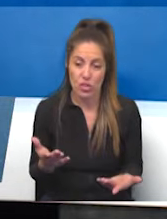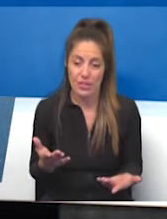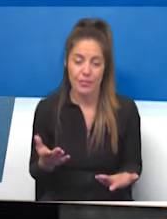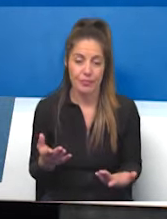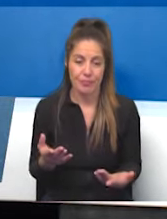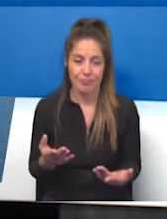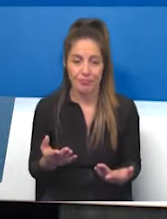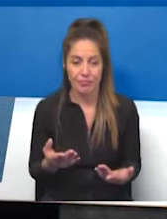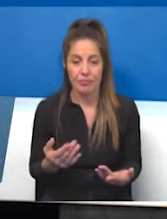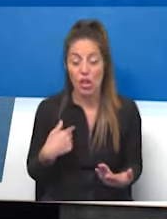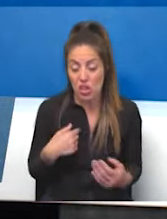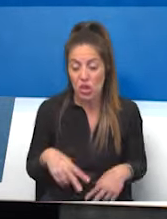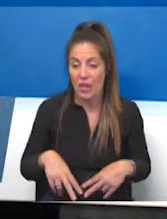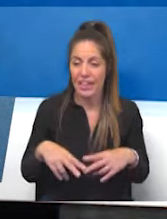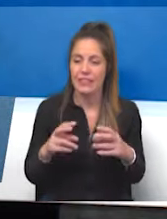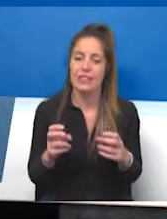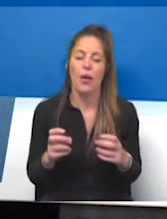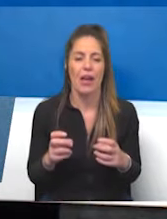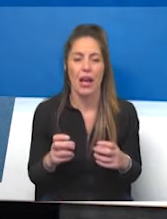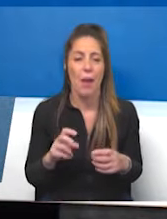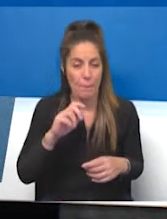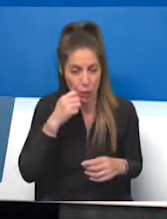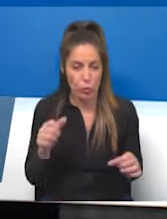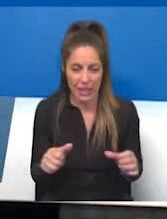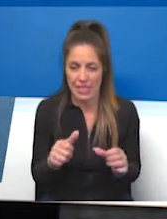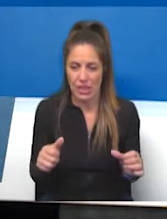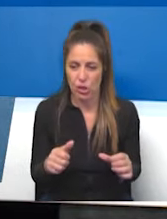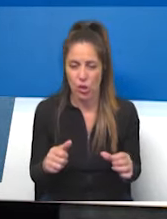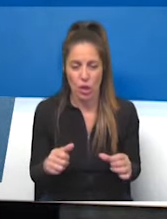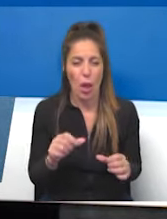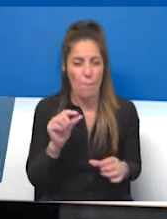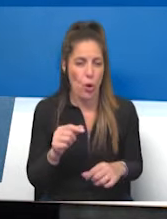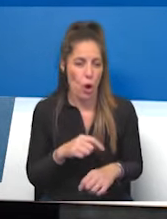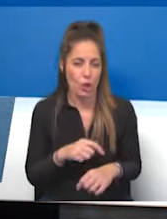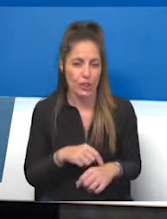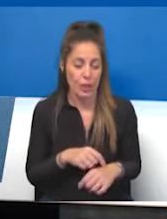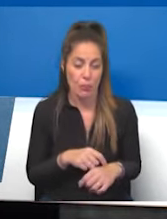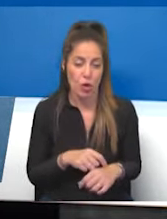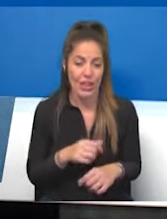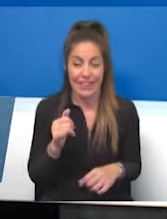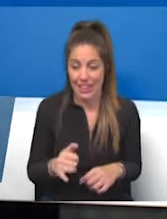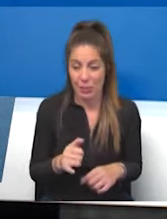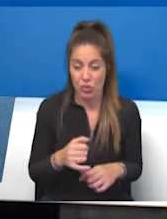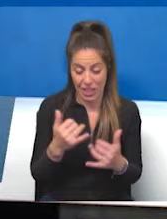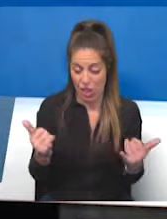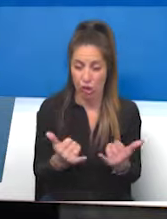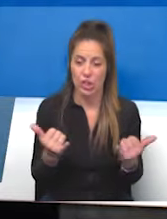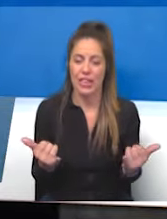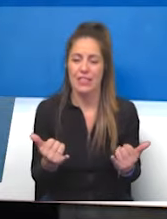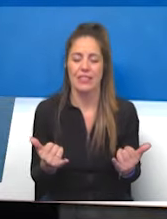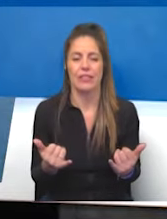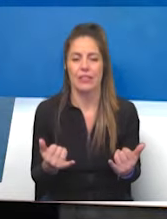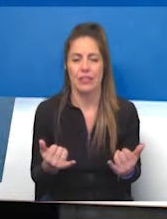Entonces yo analizaba me gusta hacerlo en el poco tiempo de lectura que que tenemos en estos